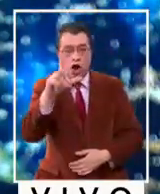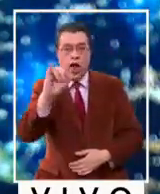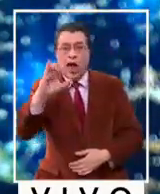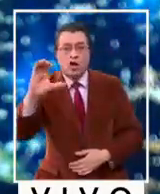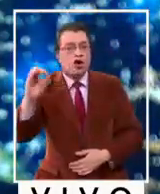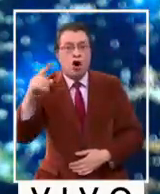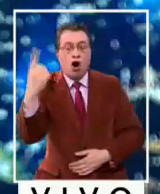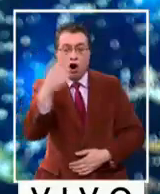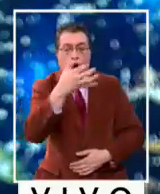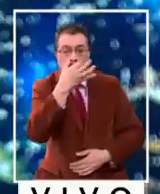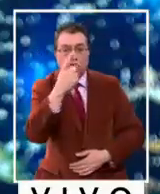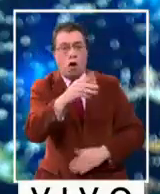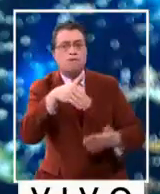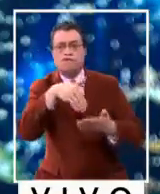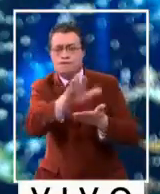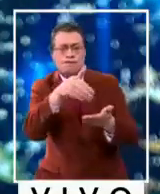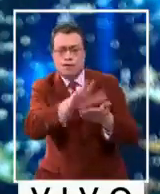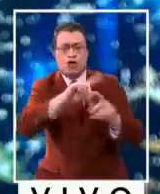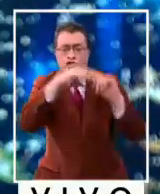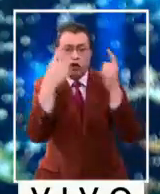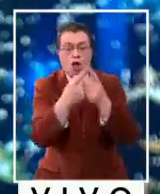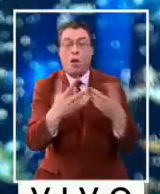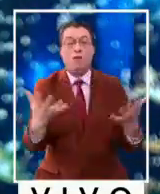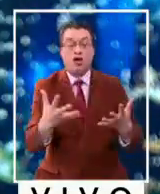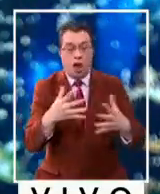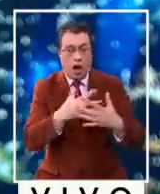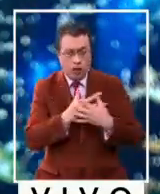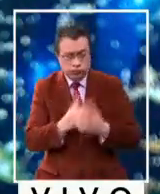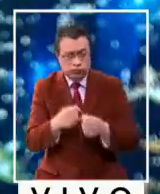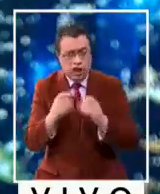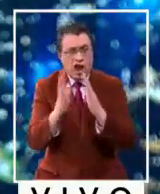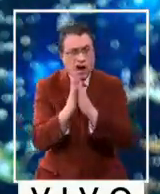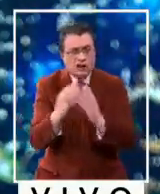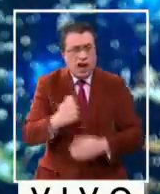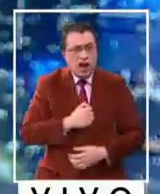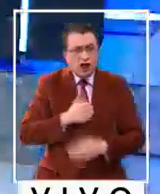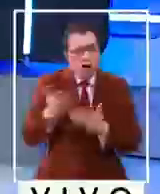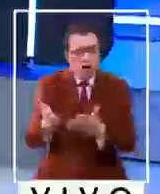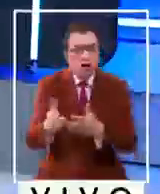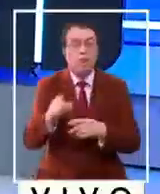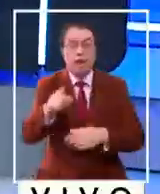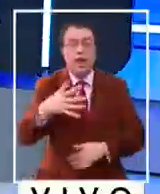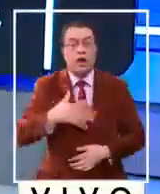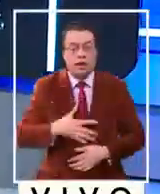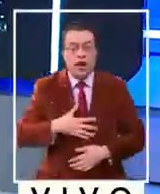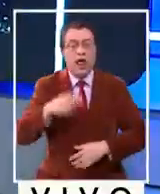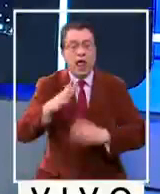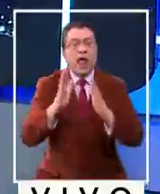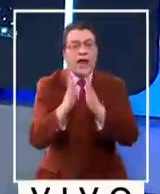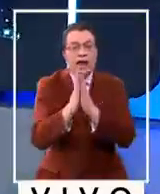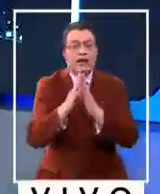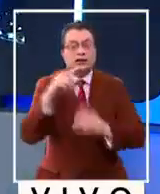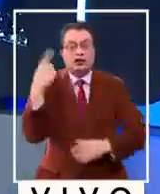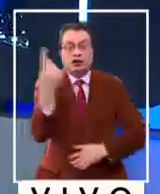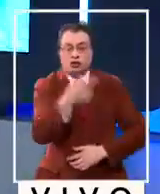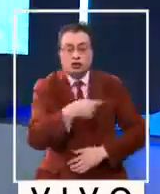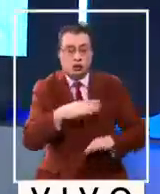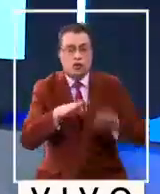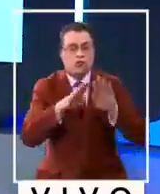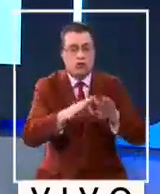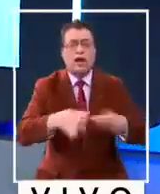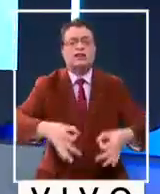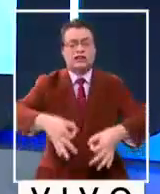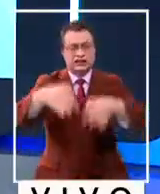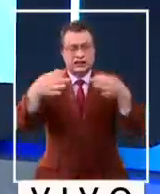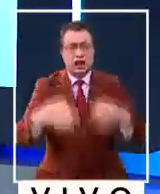opusieron a que él fuera obispo lo hicieron justamente por amor a la iglesia católica, porque querían una iglesia donde los fieles estuvieran